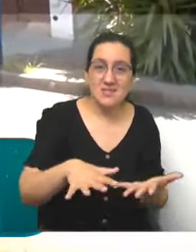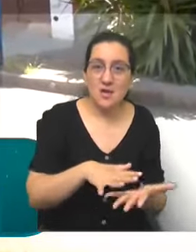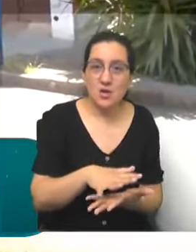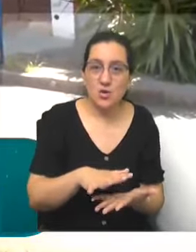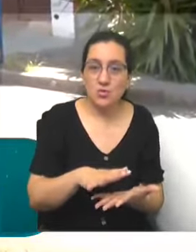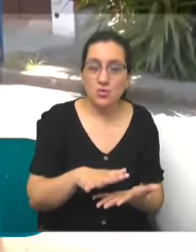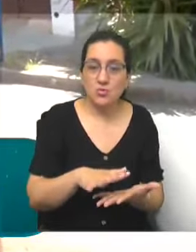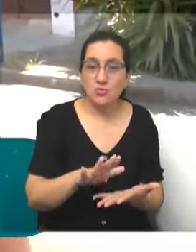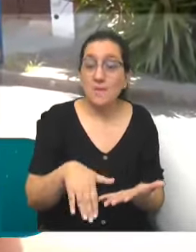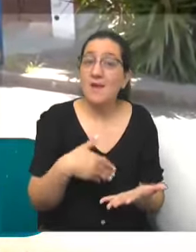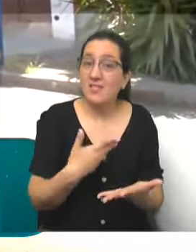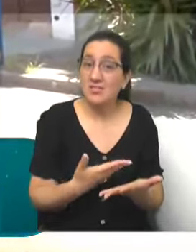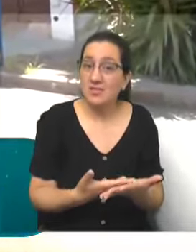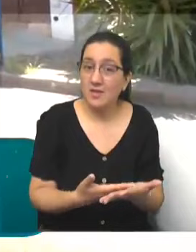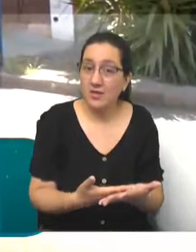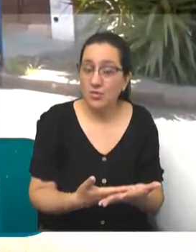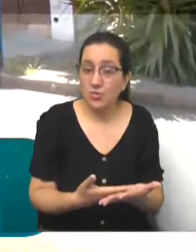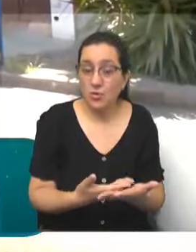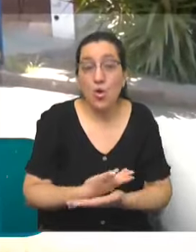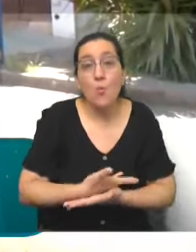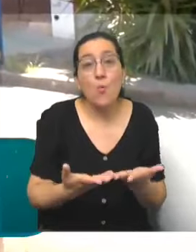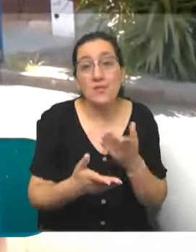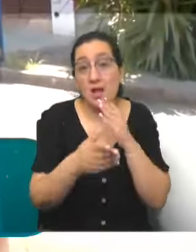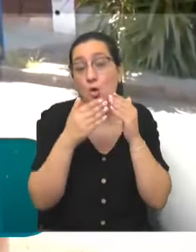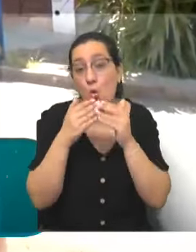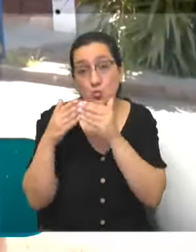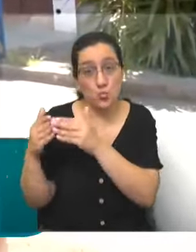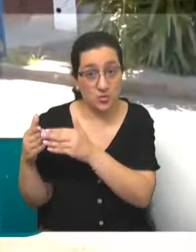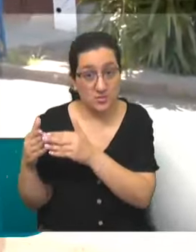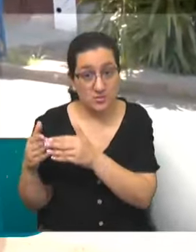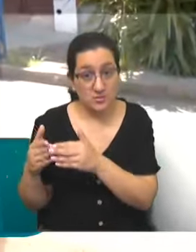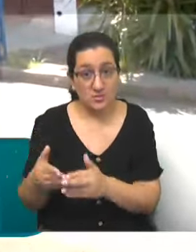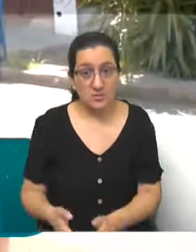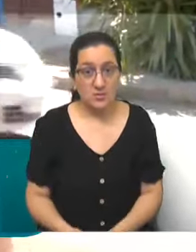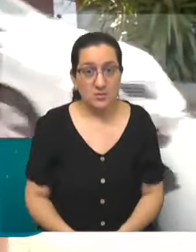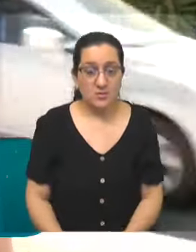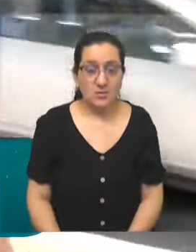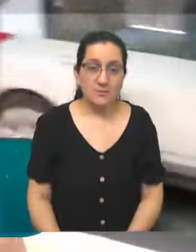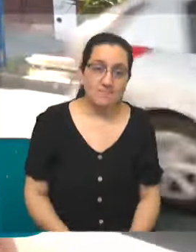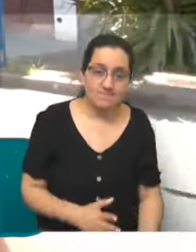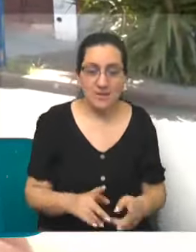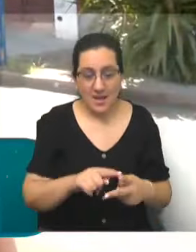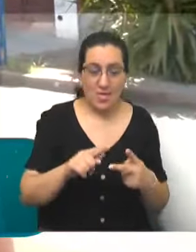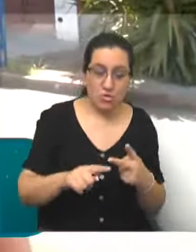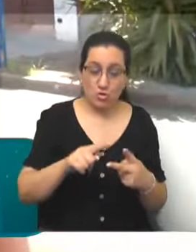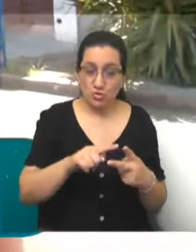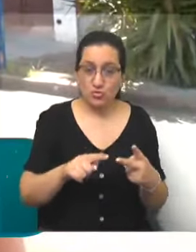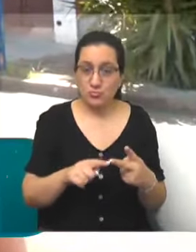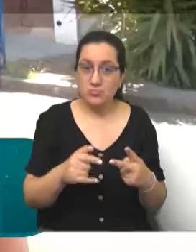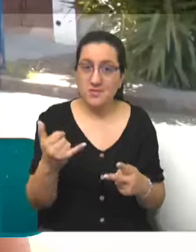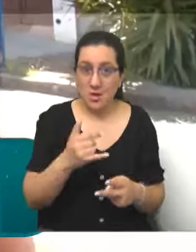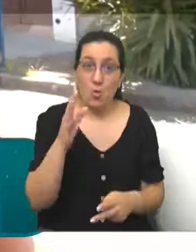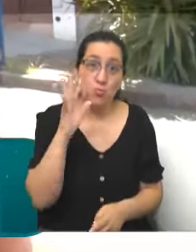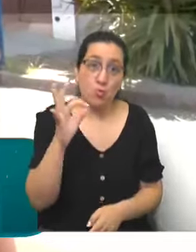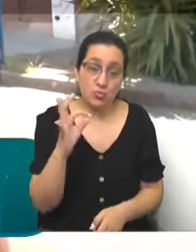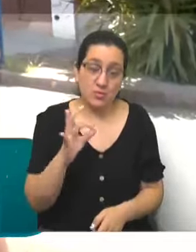planteado de tal manera, y así lo muestran las consultas, en donde las dos fórmulas tienen